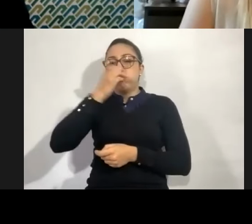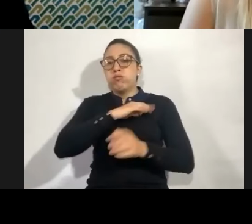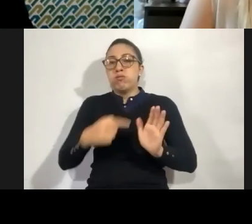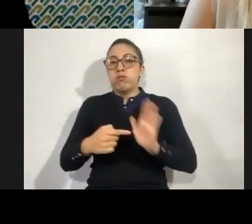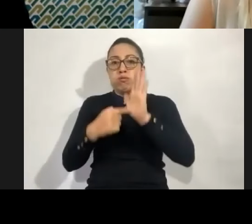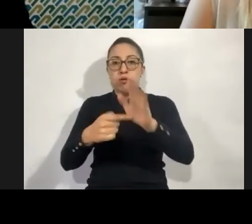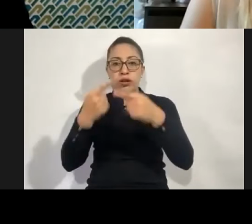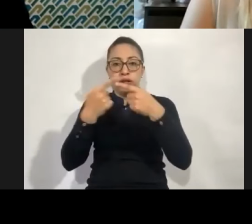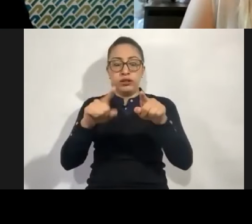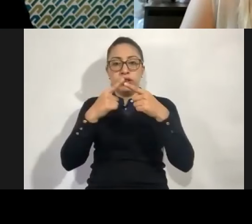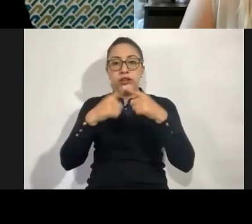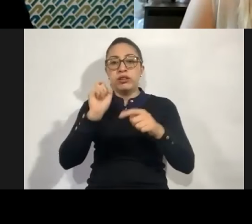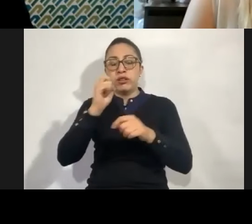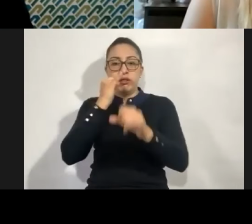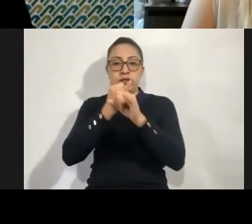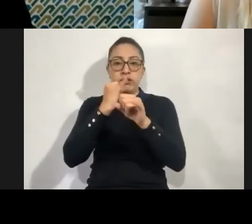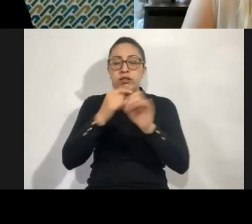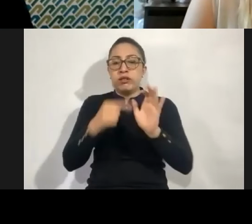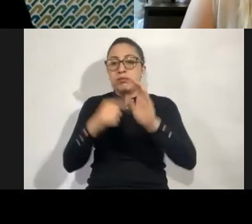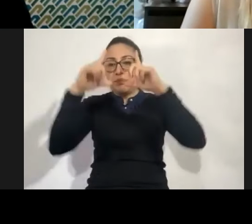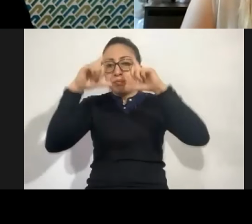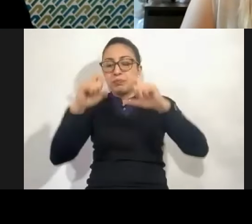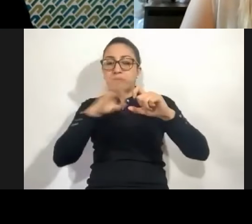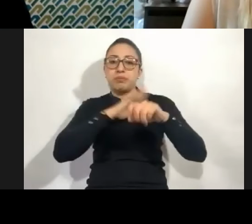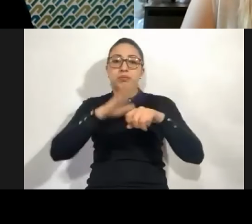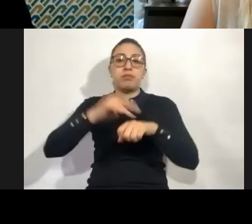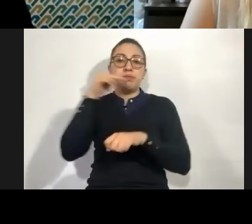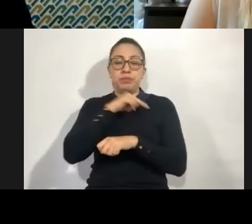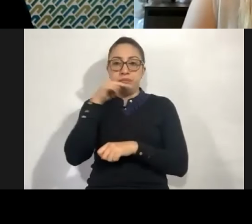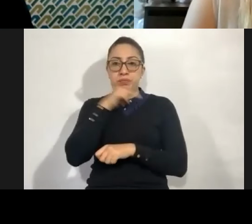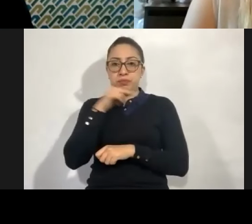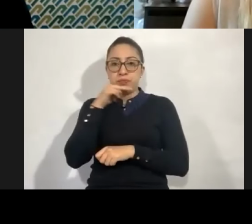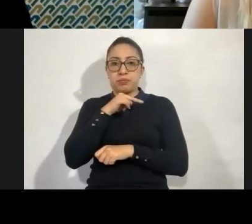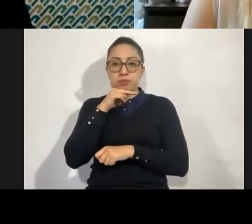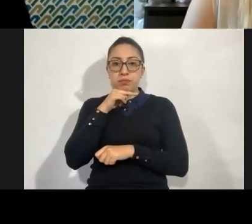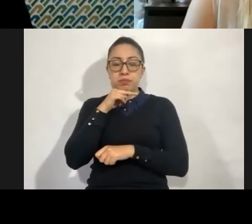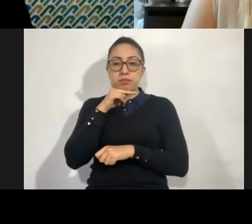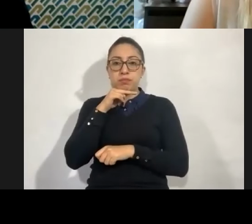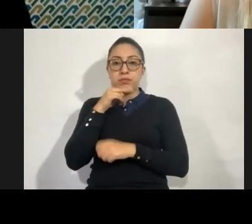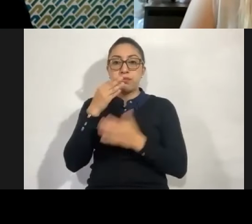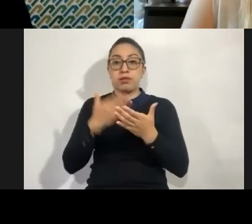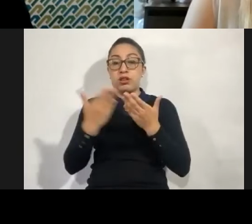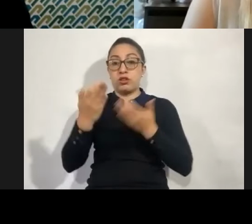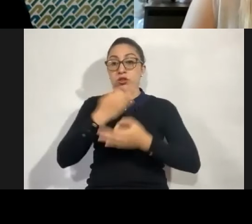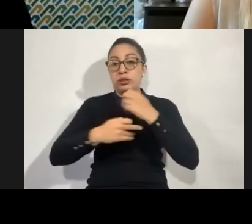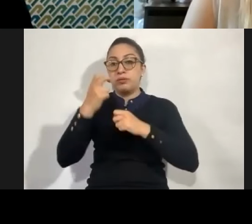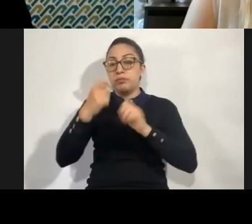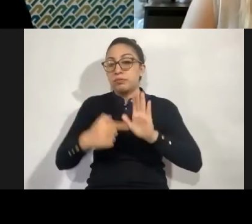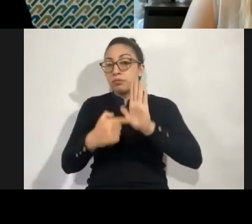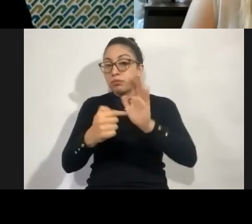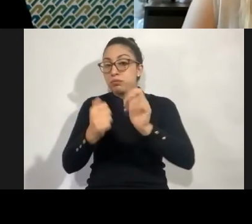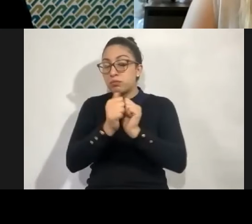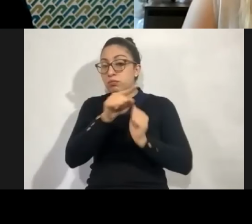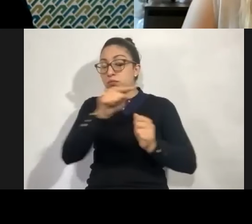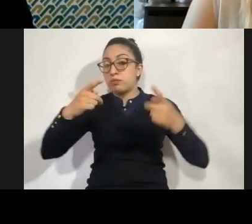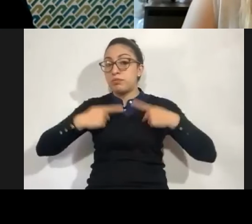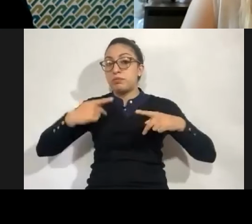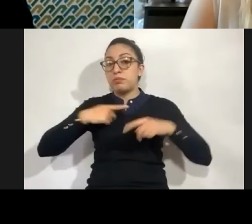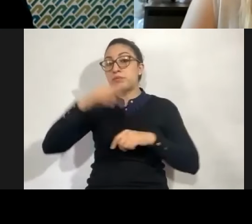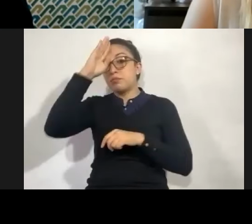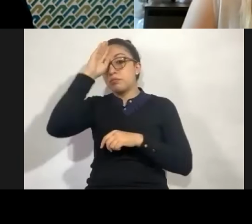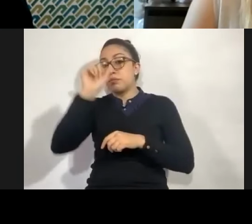electrónicos. En este sentido, esta opción se puso a disposición de los contribuyentes a partir